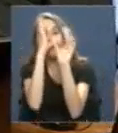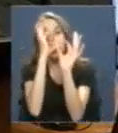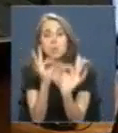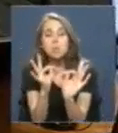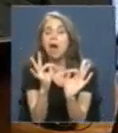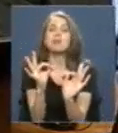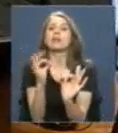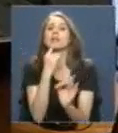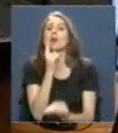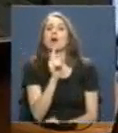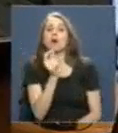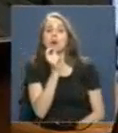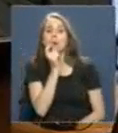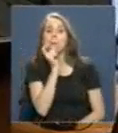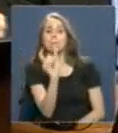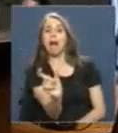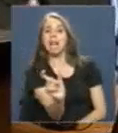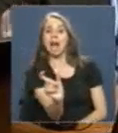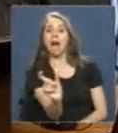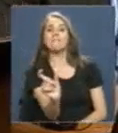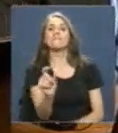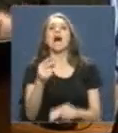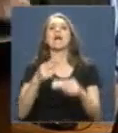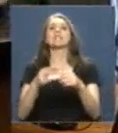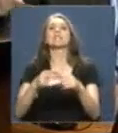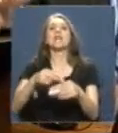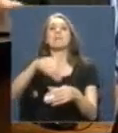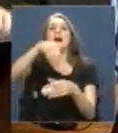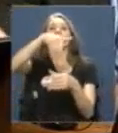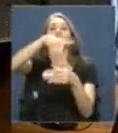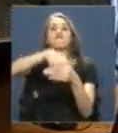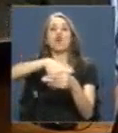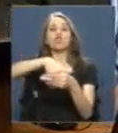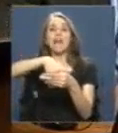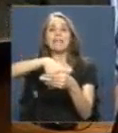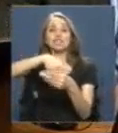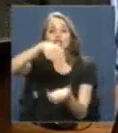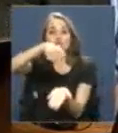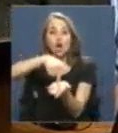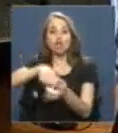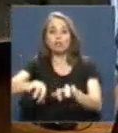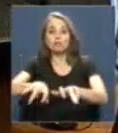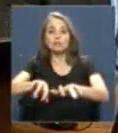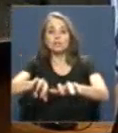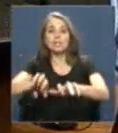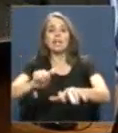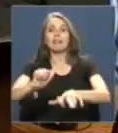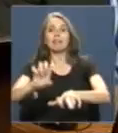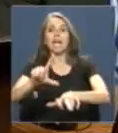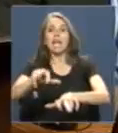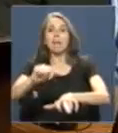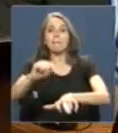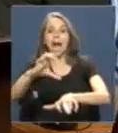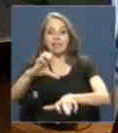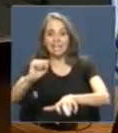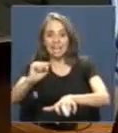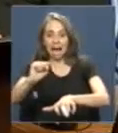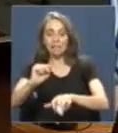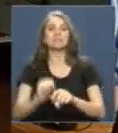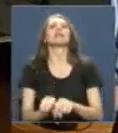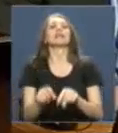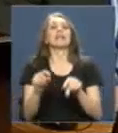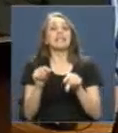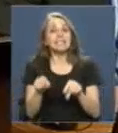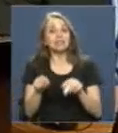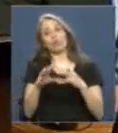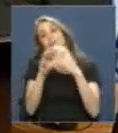señalar derechamente la expresión votaciones telemáticas y así quedó reflejado. Esto nos va a